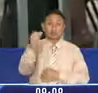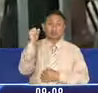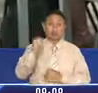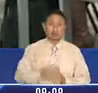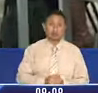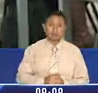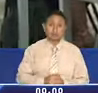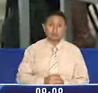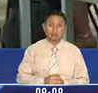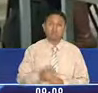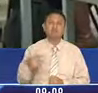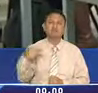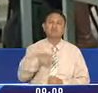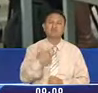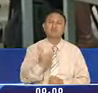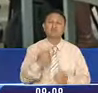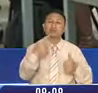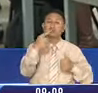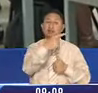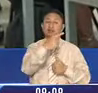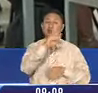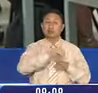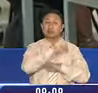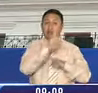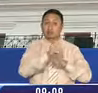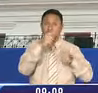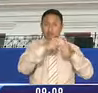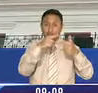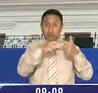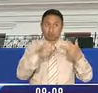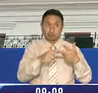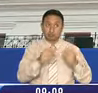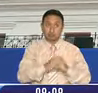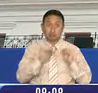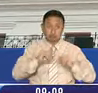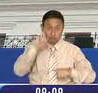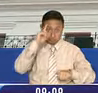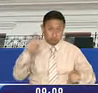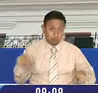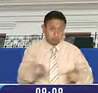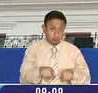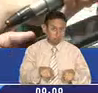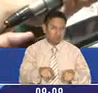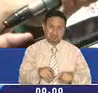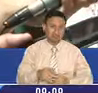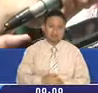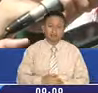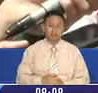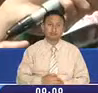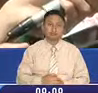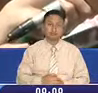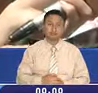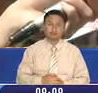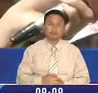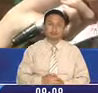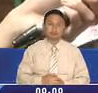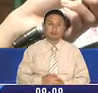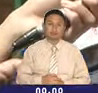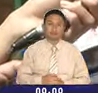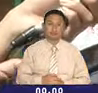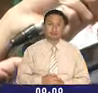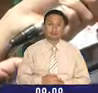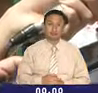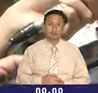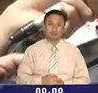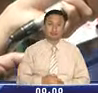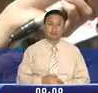Los ejes centrales que fueron pedidos por los dirigentes indígenas no pudieron llegar a acuerdos con el gobierno. No hemos logrado lo